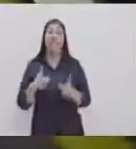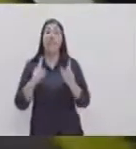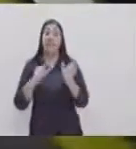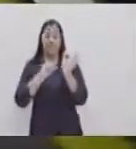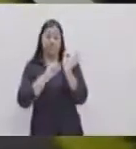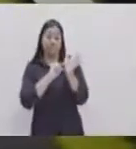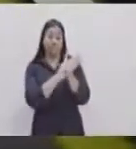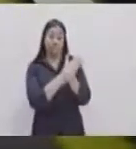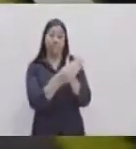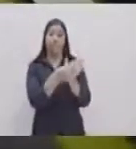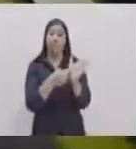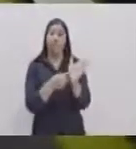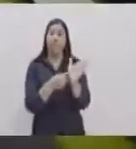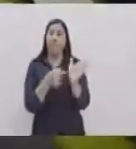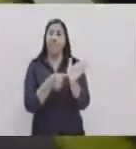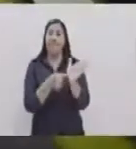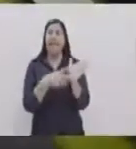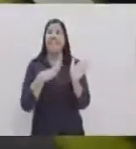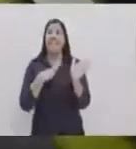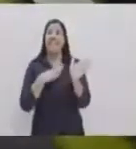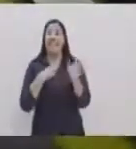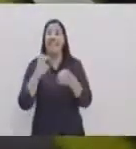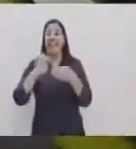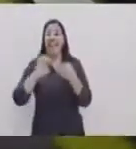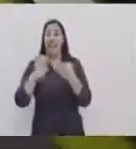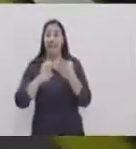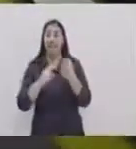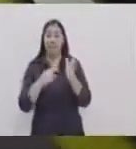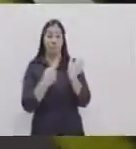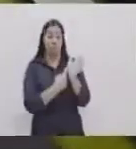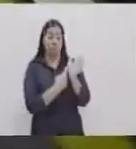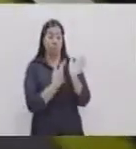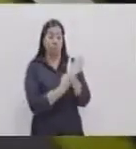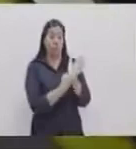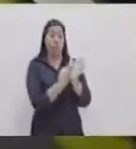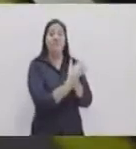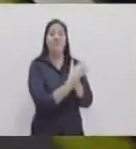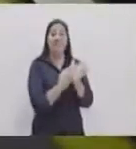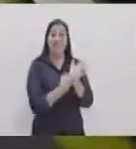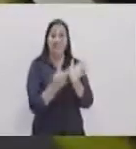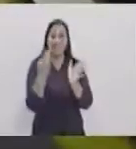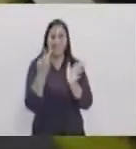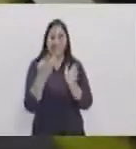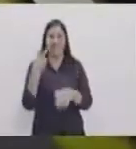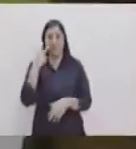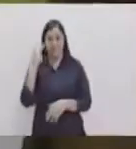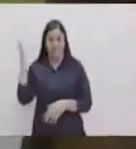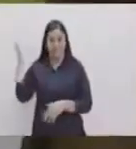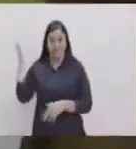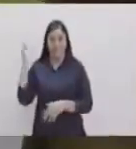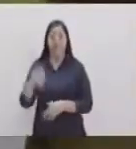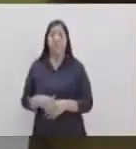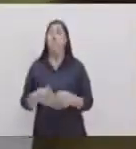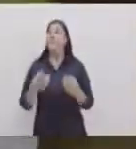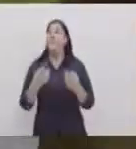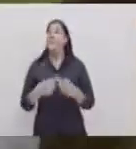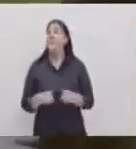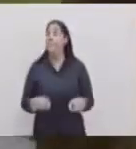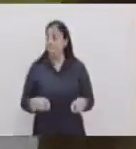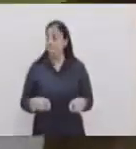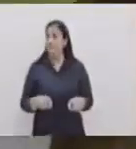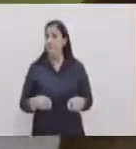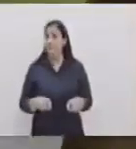ternario porque está constituido por ¿cuántos elementos, Claudia? 1, 2, 3 elementos. Ok, pero en este